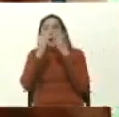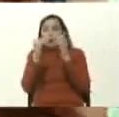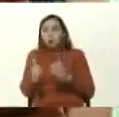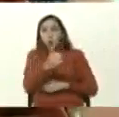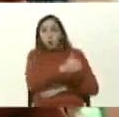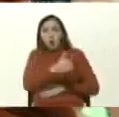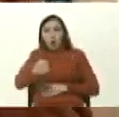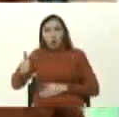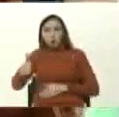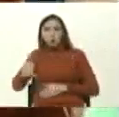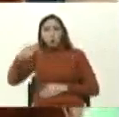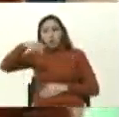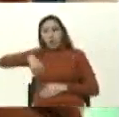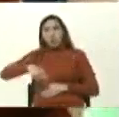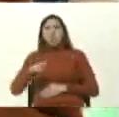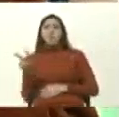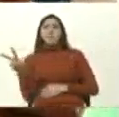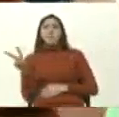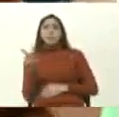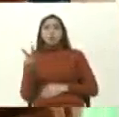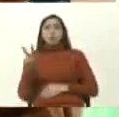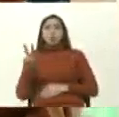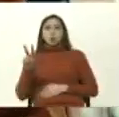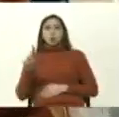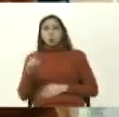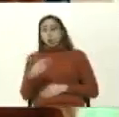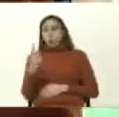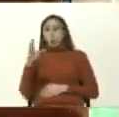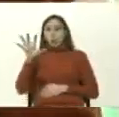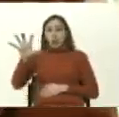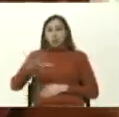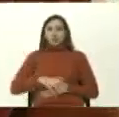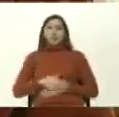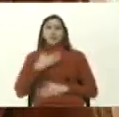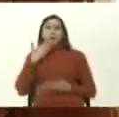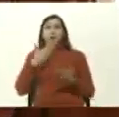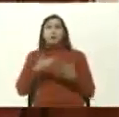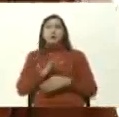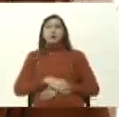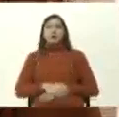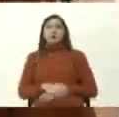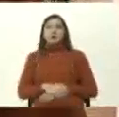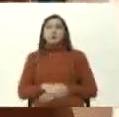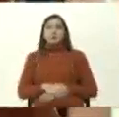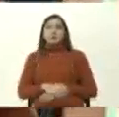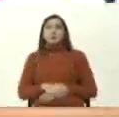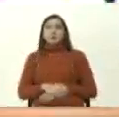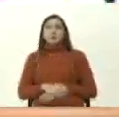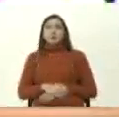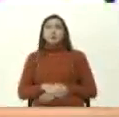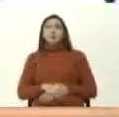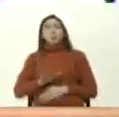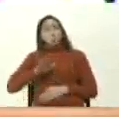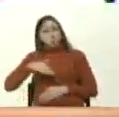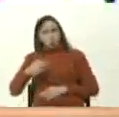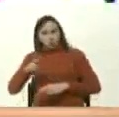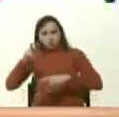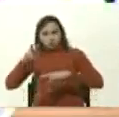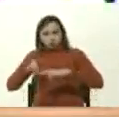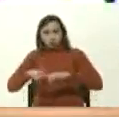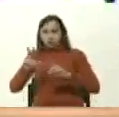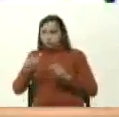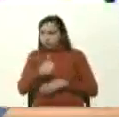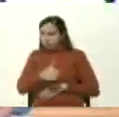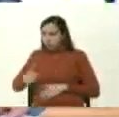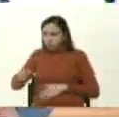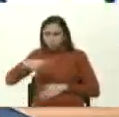estudiantes y de la nación, el país, que somos uno solo. Gracias. Muy bien, bueno, pueden sentarse. Aquí han hecho un escenario